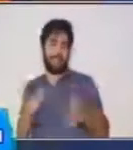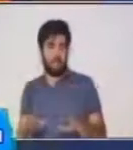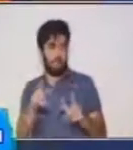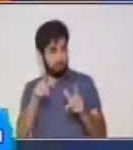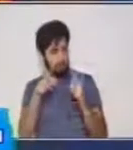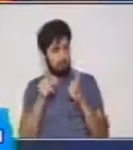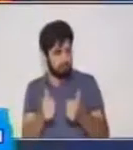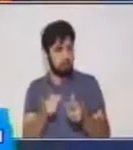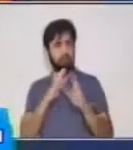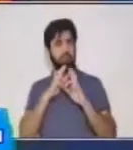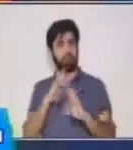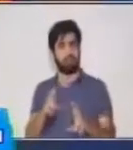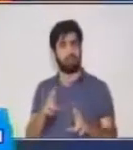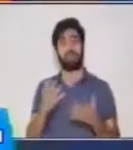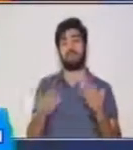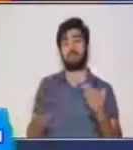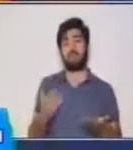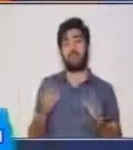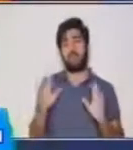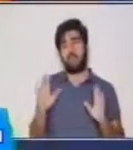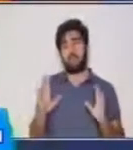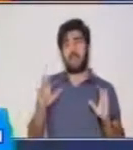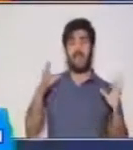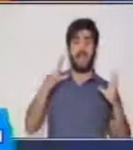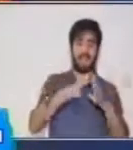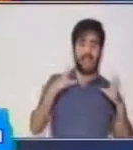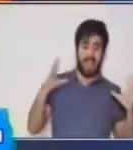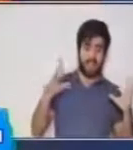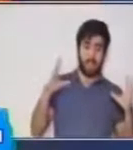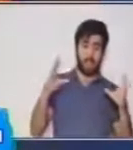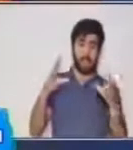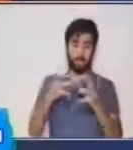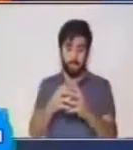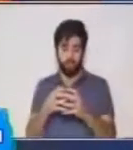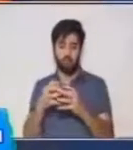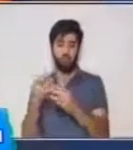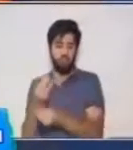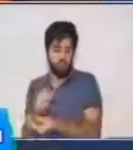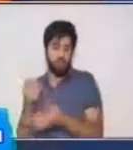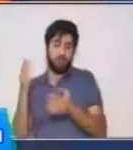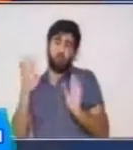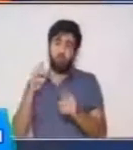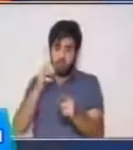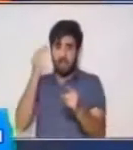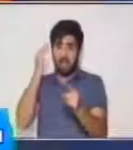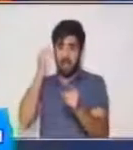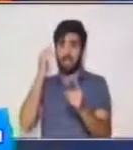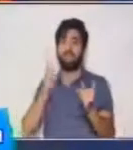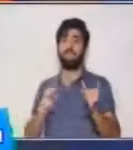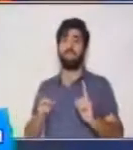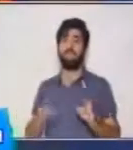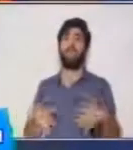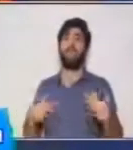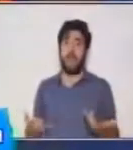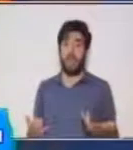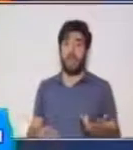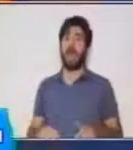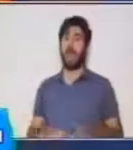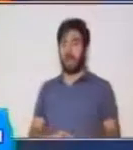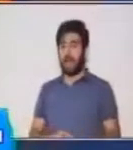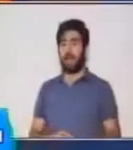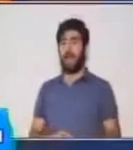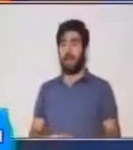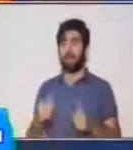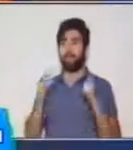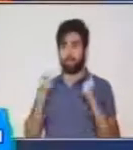desapareció. Pudo haber sido uno de los más grandes, uno de los más pequeños. ¿Ya sabes cuál es? Muy bien. Este es el momento en